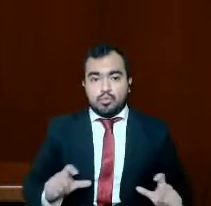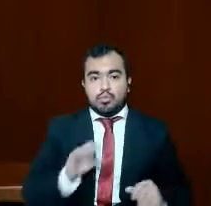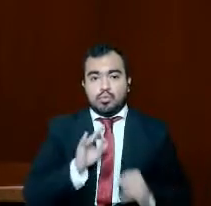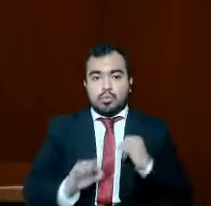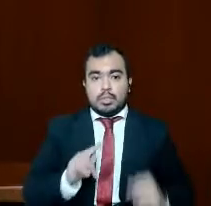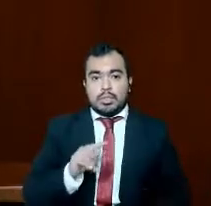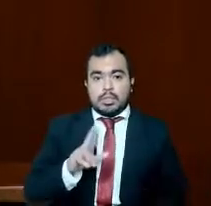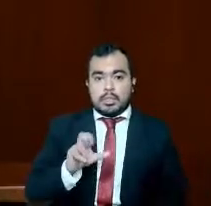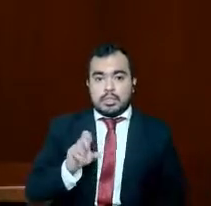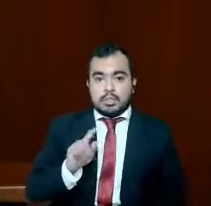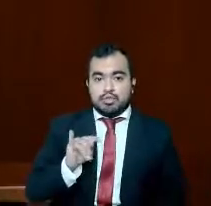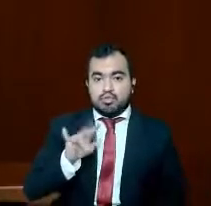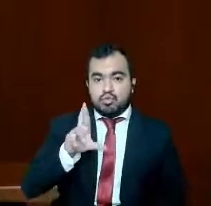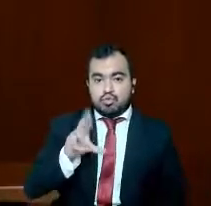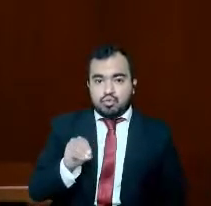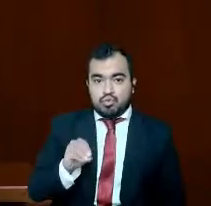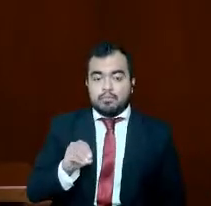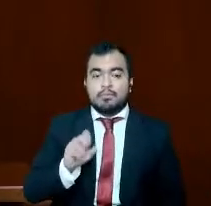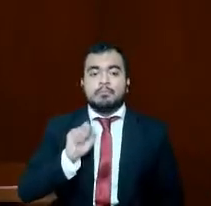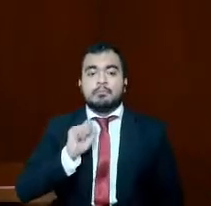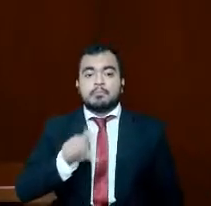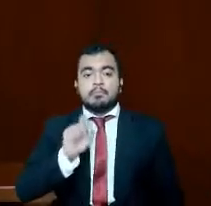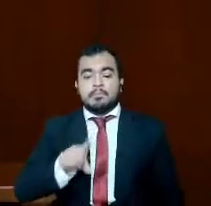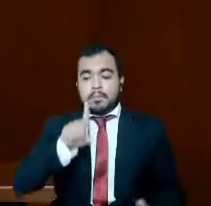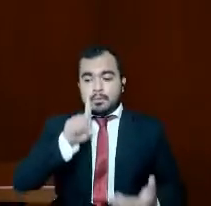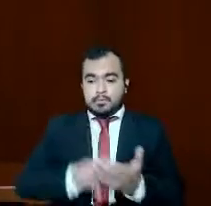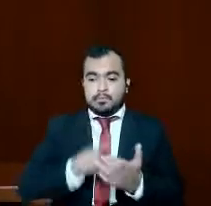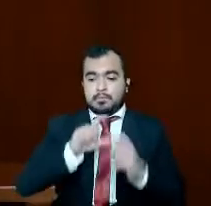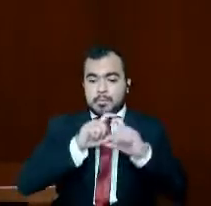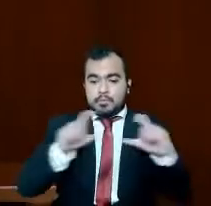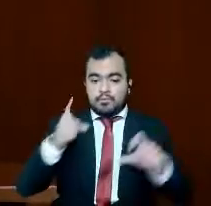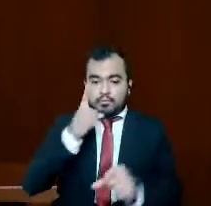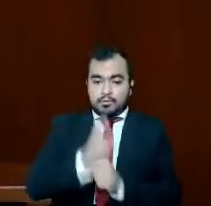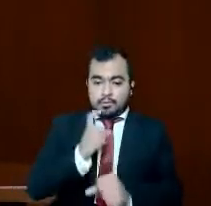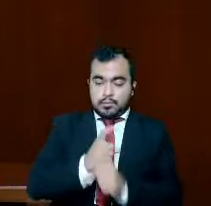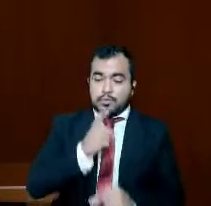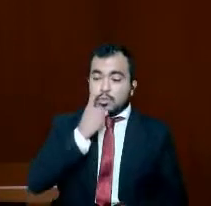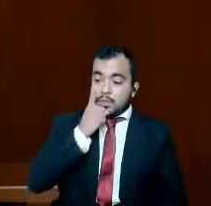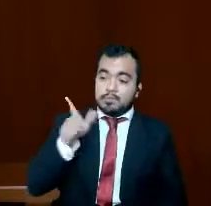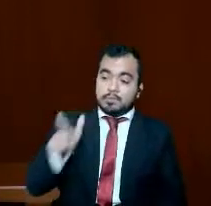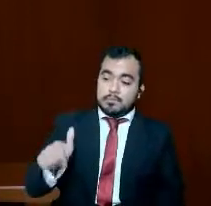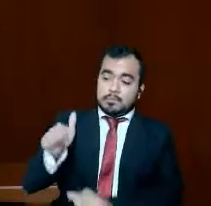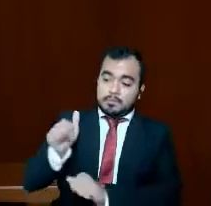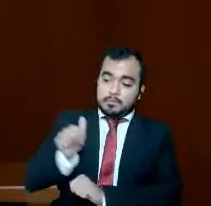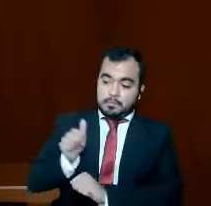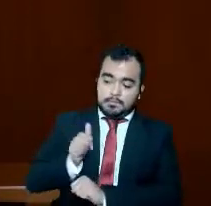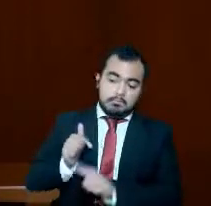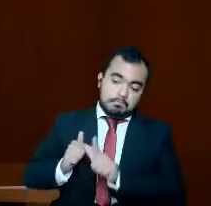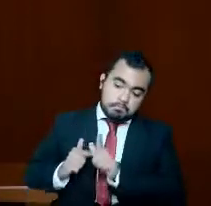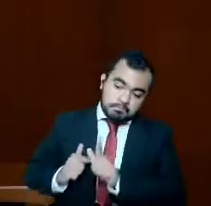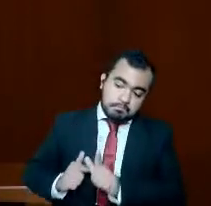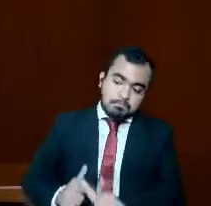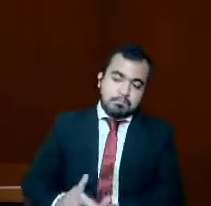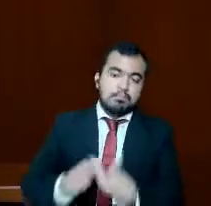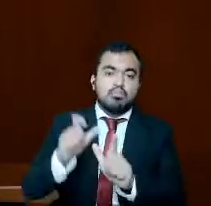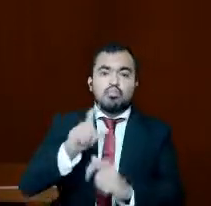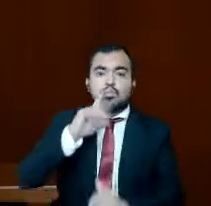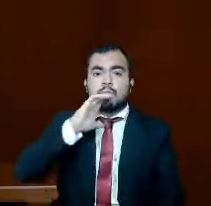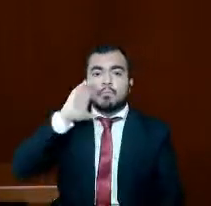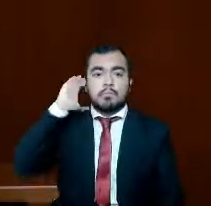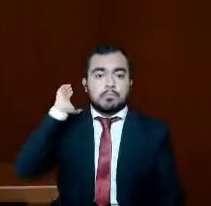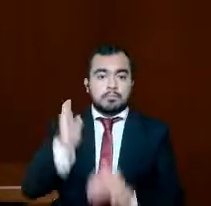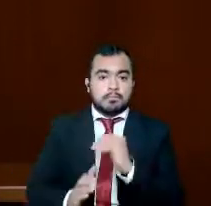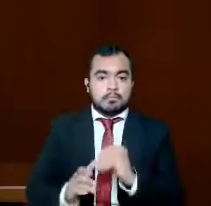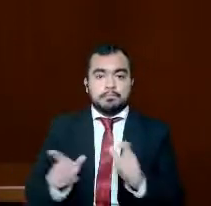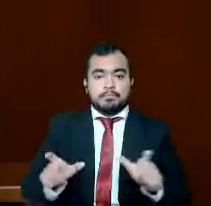plazo señalado en el párrafo primero del mismo, la Fuerza Armada Permanente concluya su participación en labores de